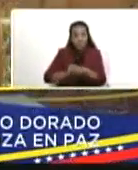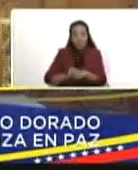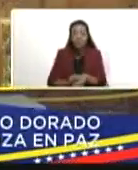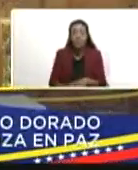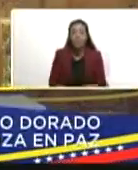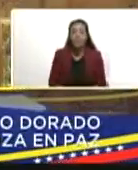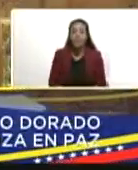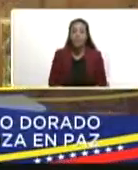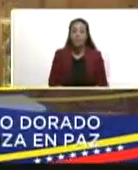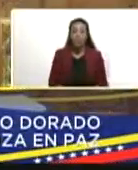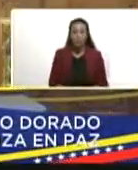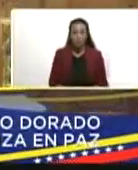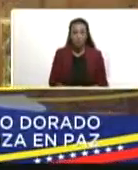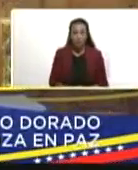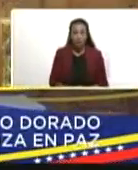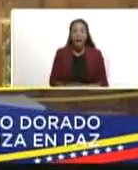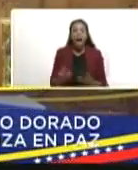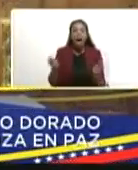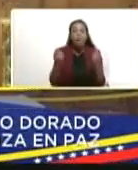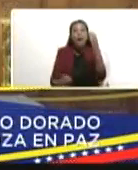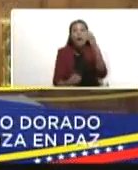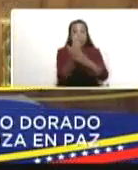anuncio el